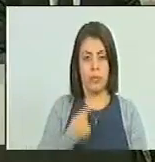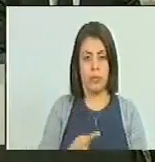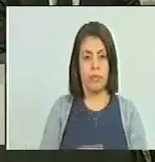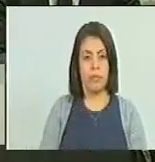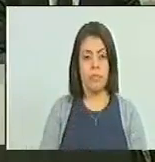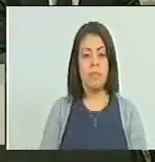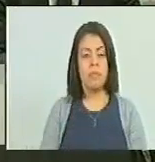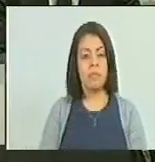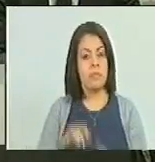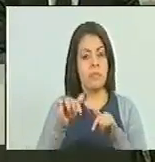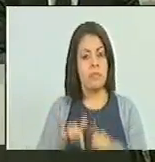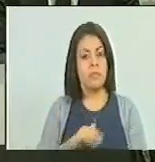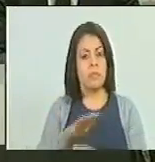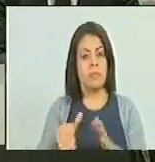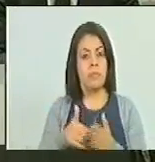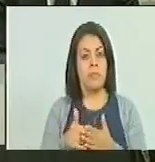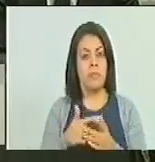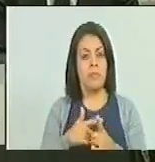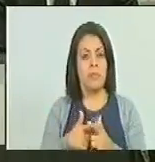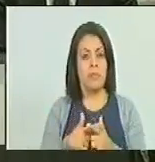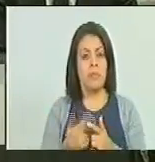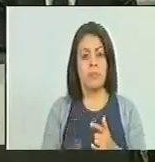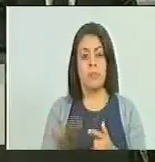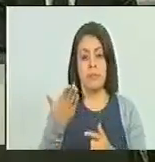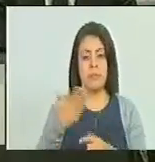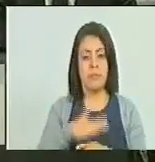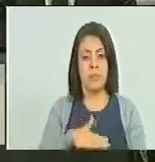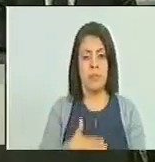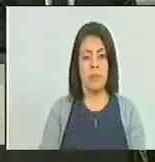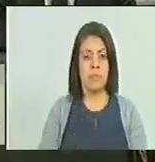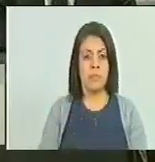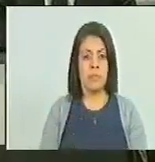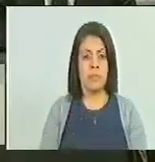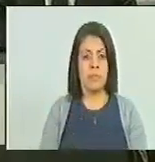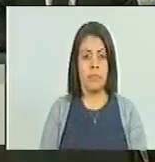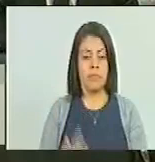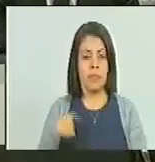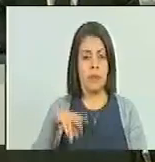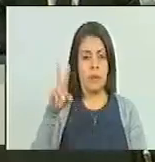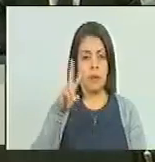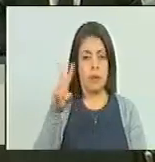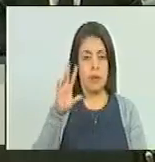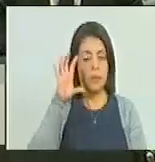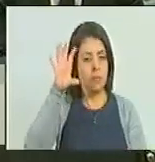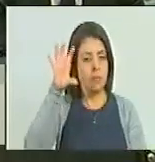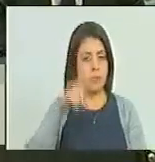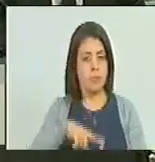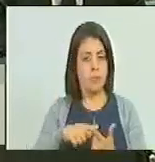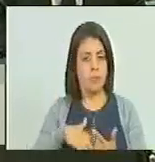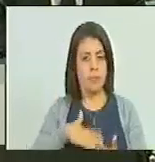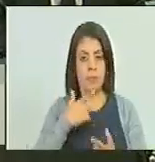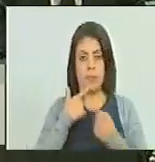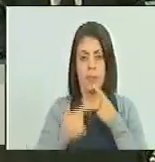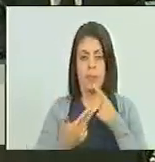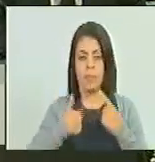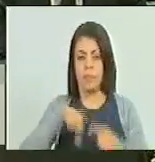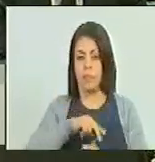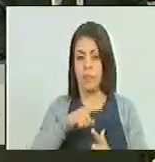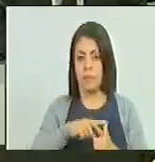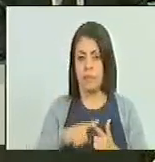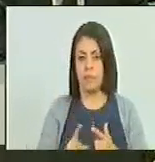hoy desde este foro, el foro de discusión política más importante que tiene Venezuela, nuestra patria, poder expresar